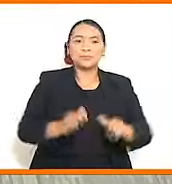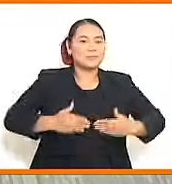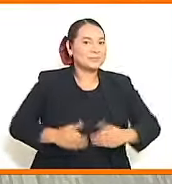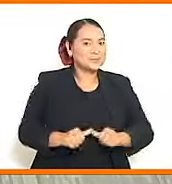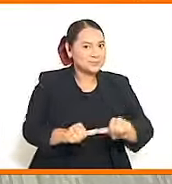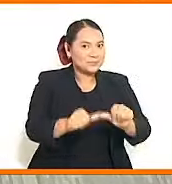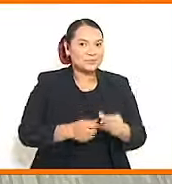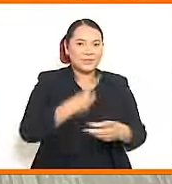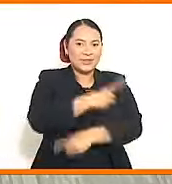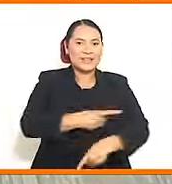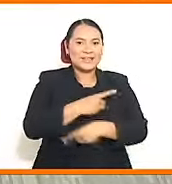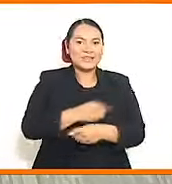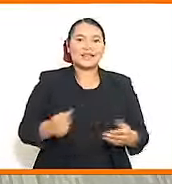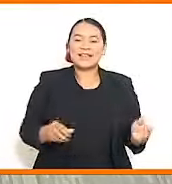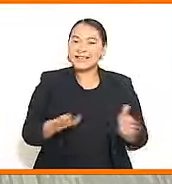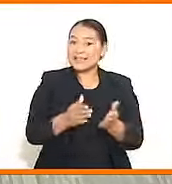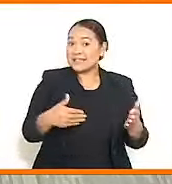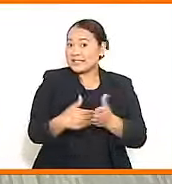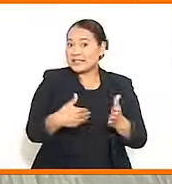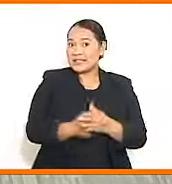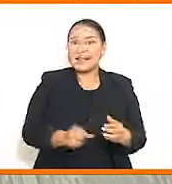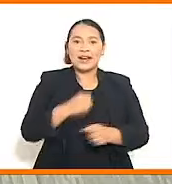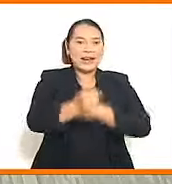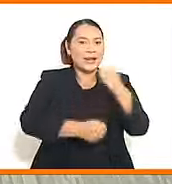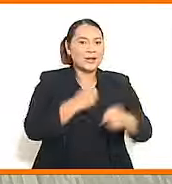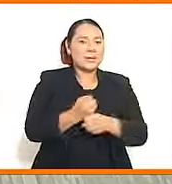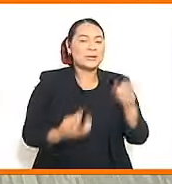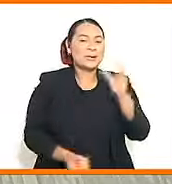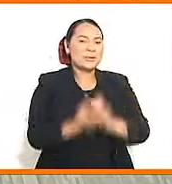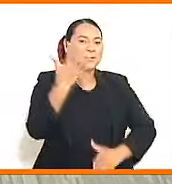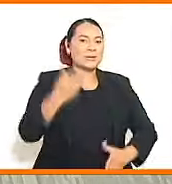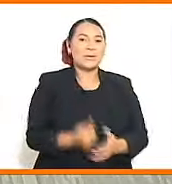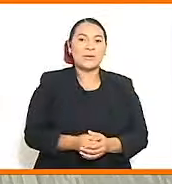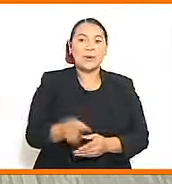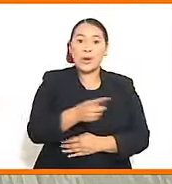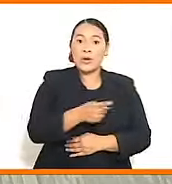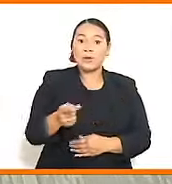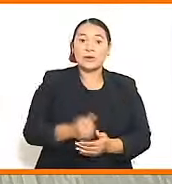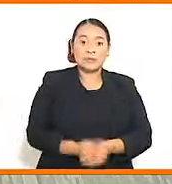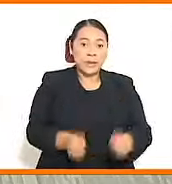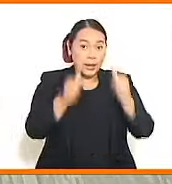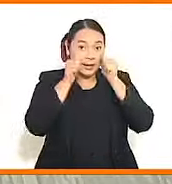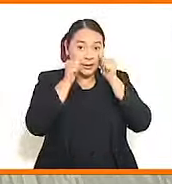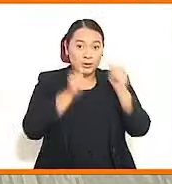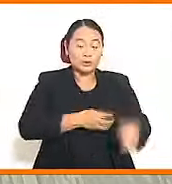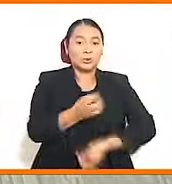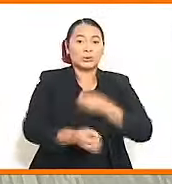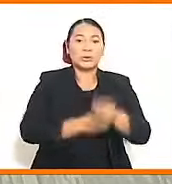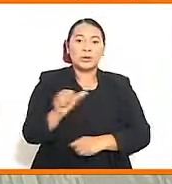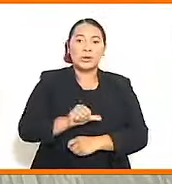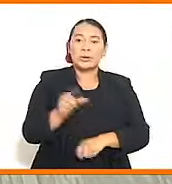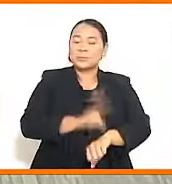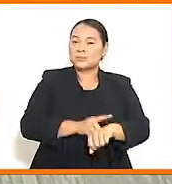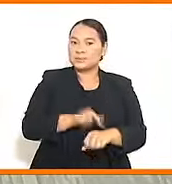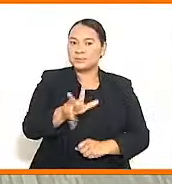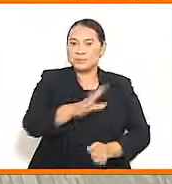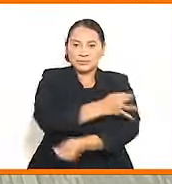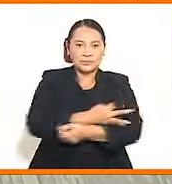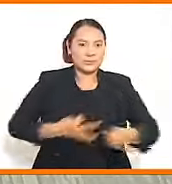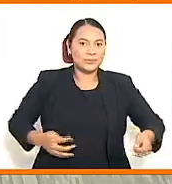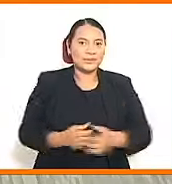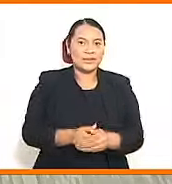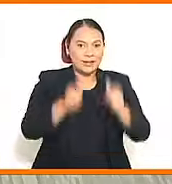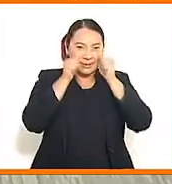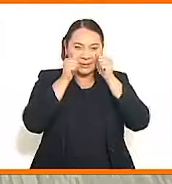divirtiéndote en esta víspera de Año Nuevo, Madeline. Así es, Eteni, y esperamos que nos sintonicen en nuestro sorteo de hoy a las 3 en punto de la tarde. No se lo